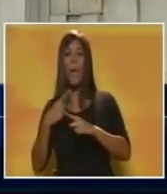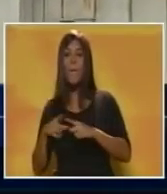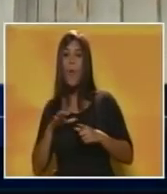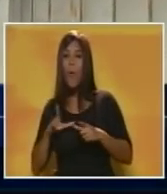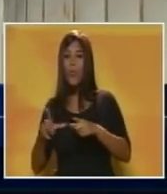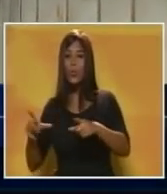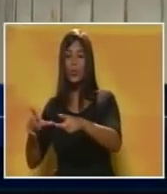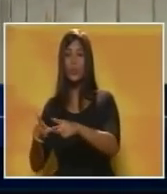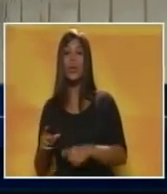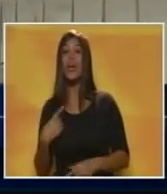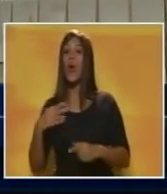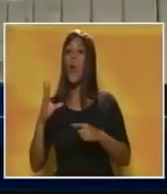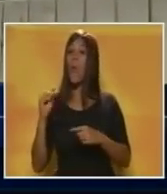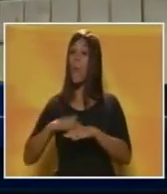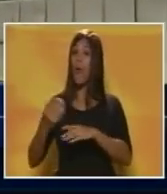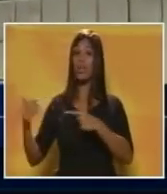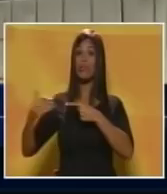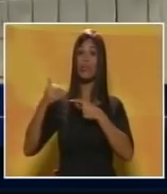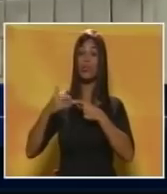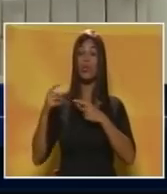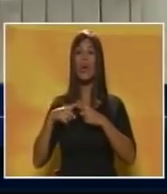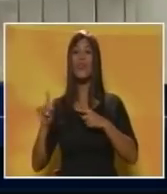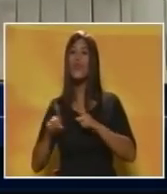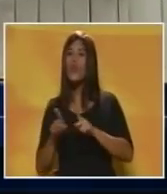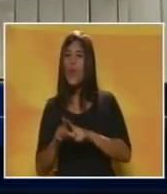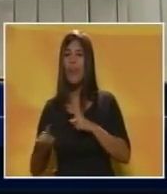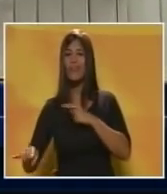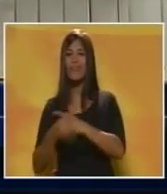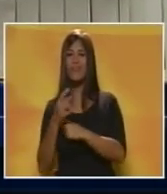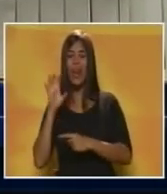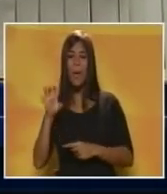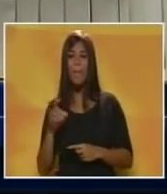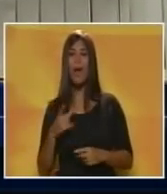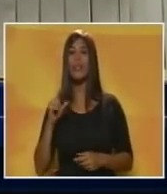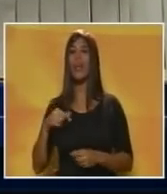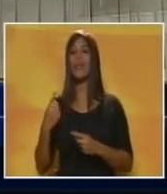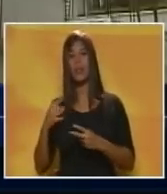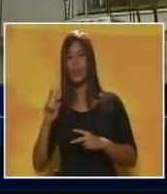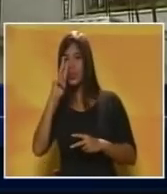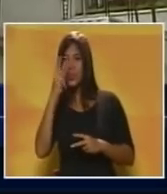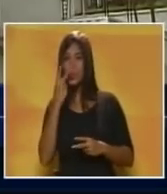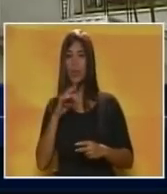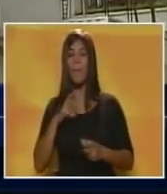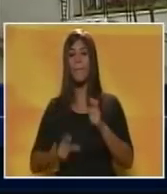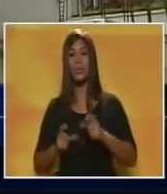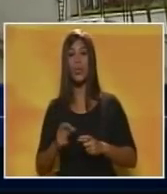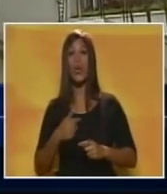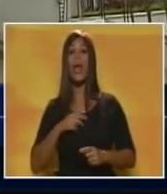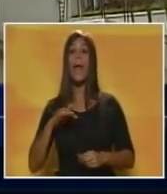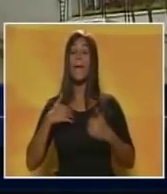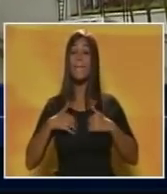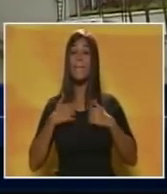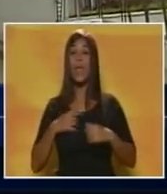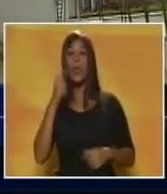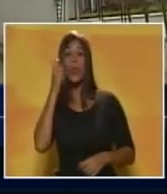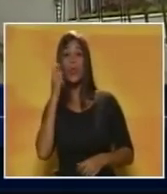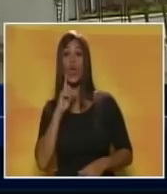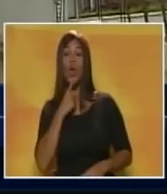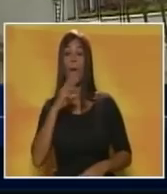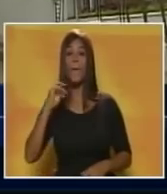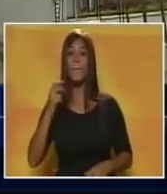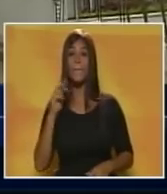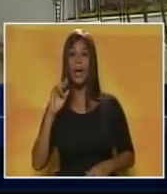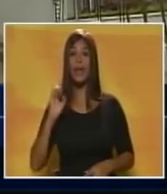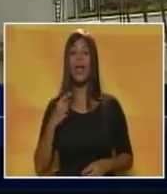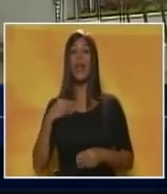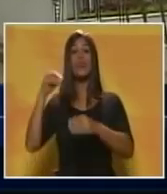foránea tras las acusaciones de delitos como traición a la patria y rebelión civil. Desde el miércoles, la diputada Mariela Magallanes